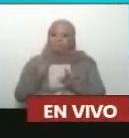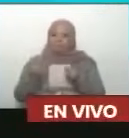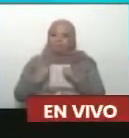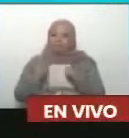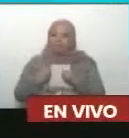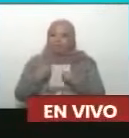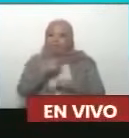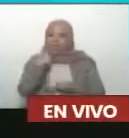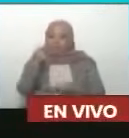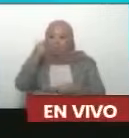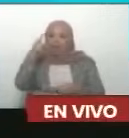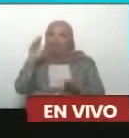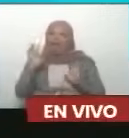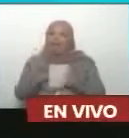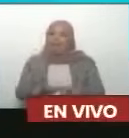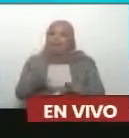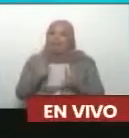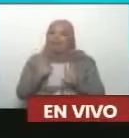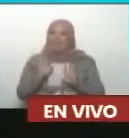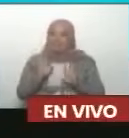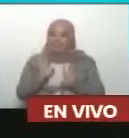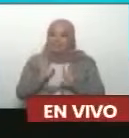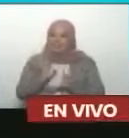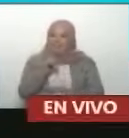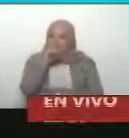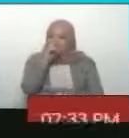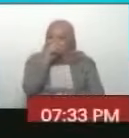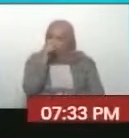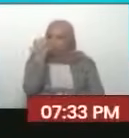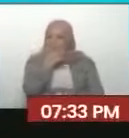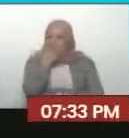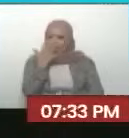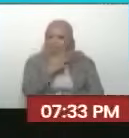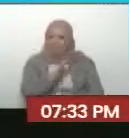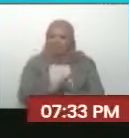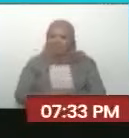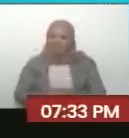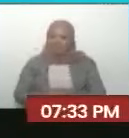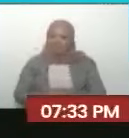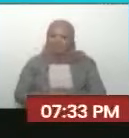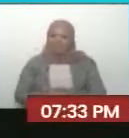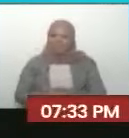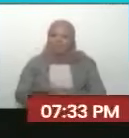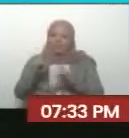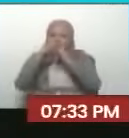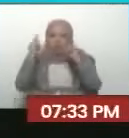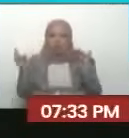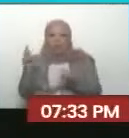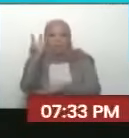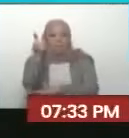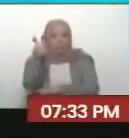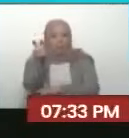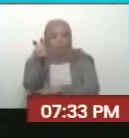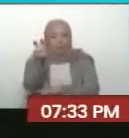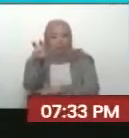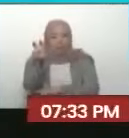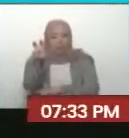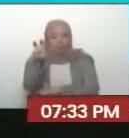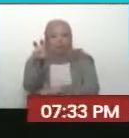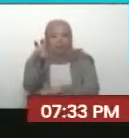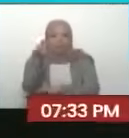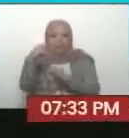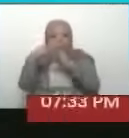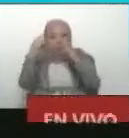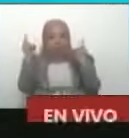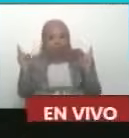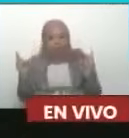¿Cómo le quedó el ojo? ¿Ah? Y mira, nos instalábamos el viernes, por ejemplo. Instalábamos